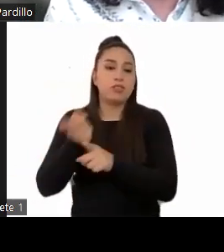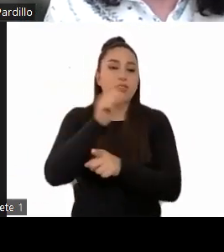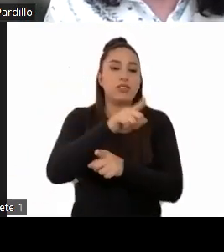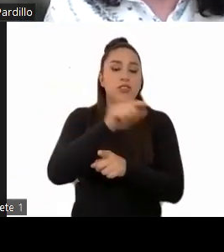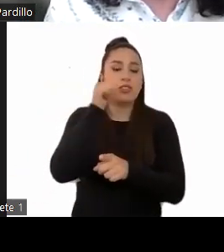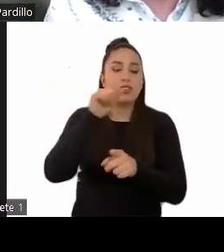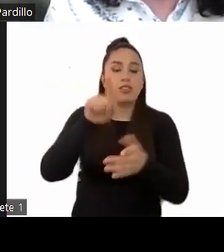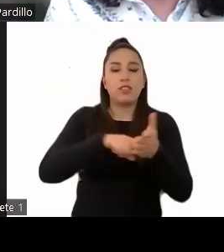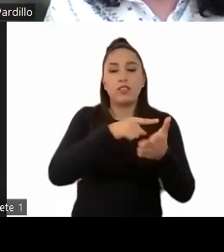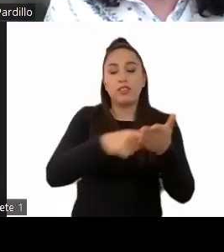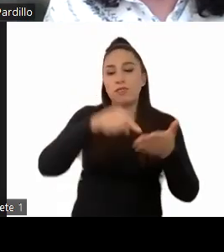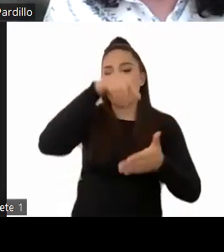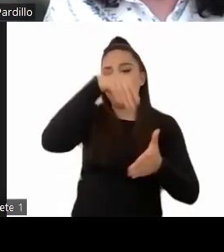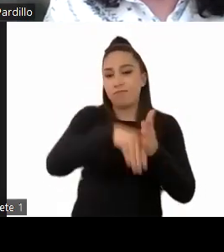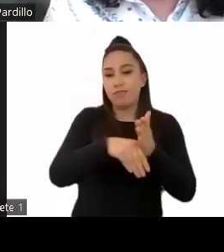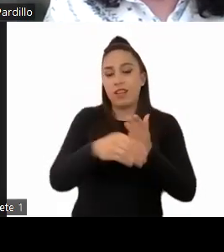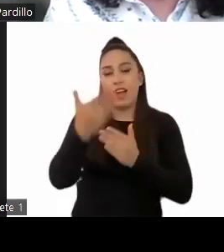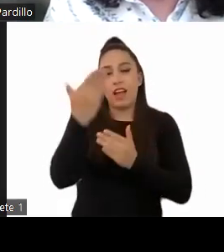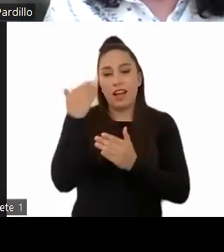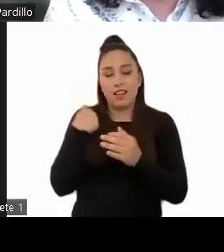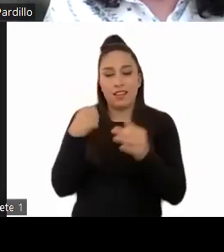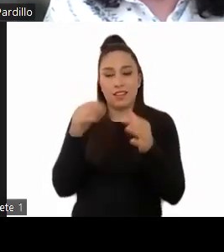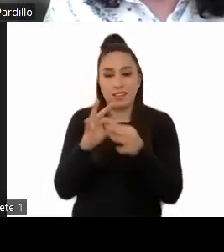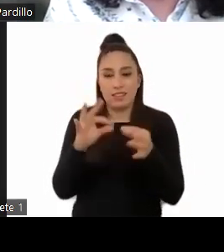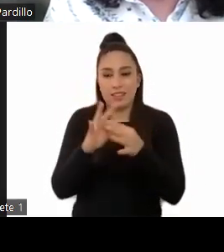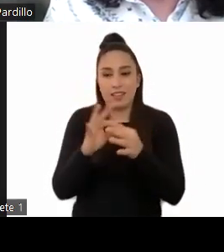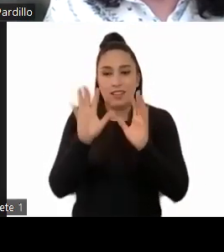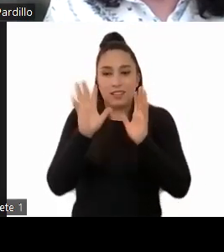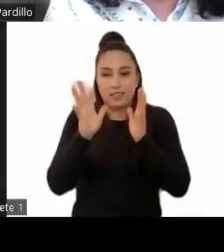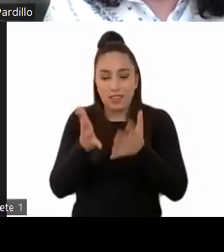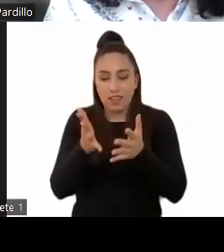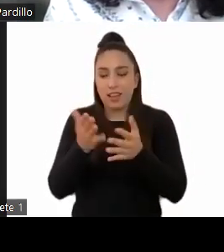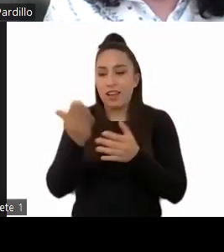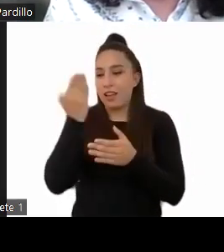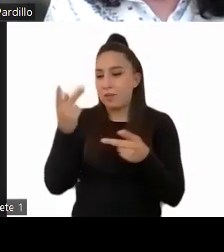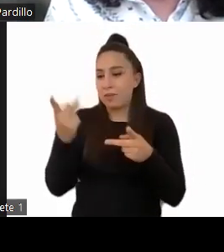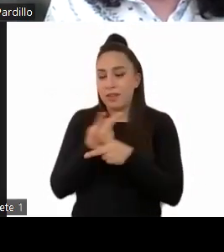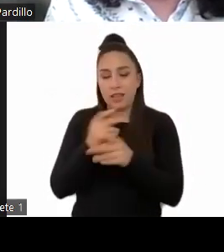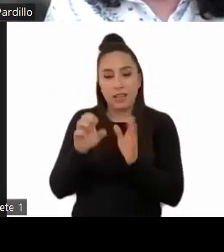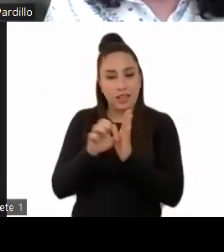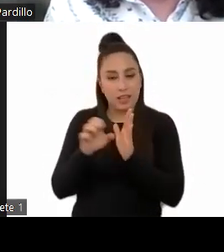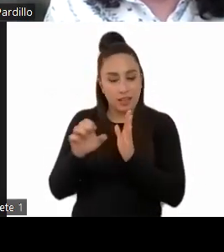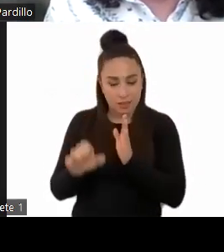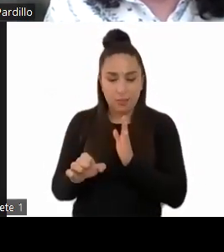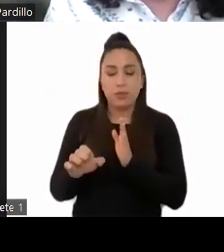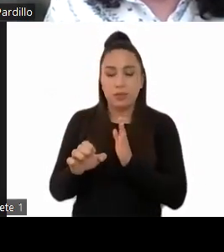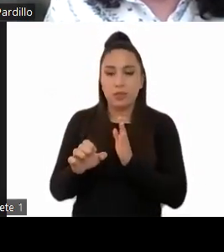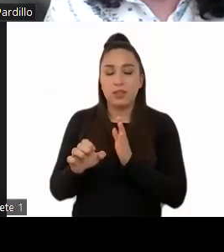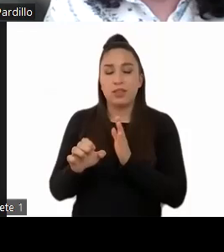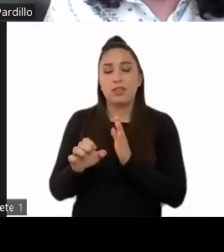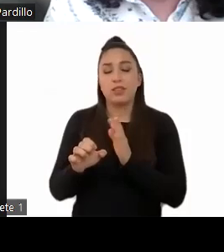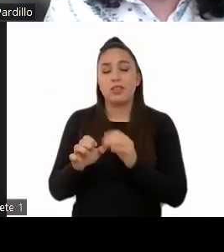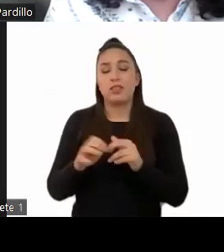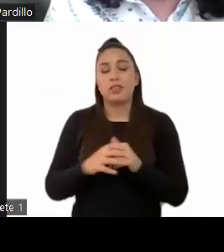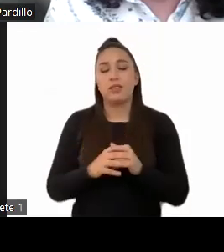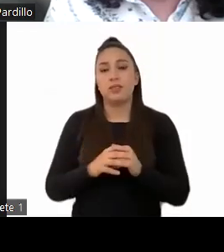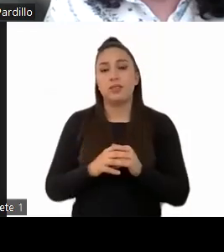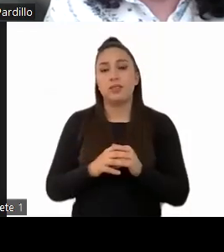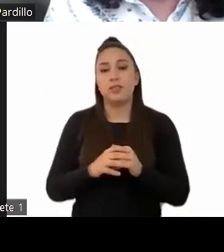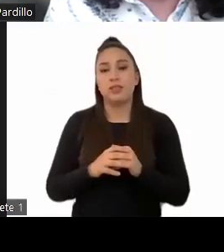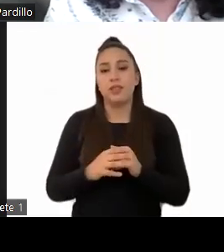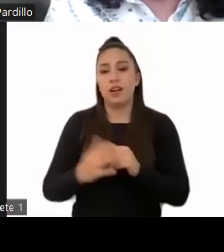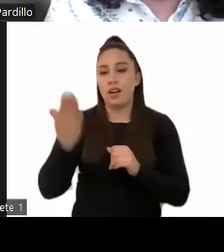ocurrió y se los comenté al inicio de la intervención y del planteamiento del orden del día, que en el mes